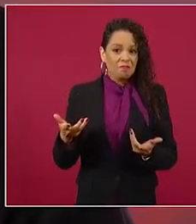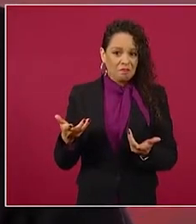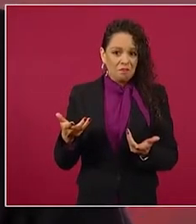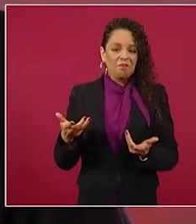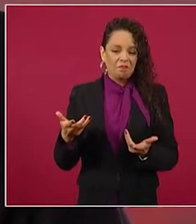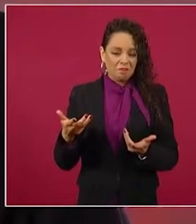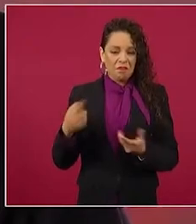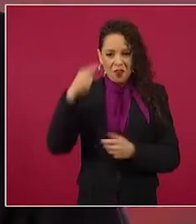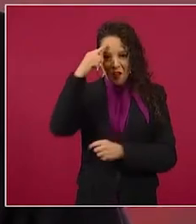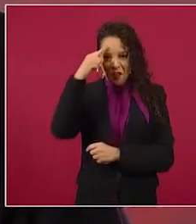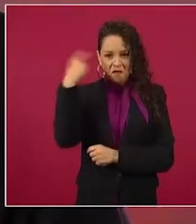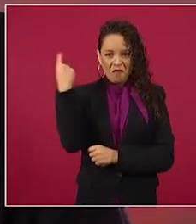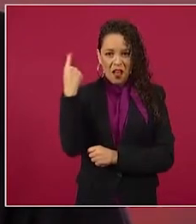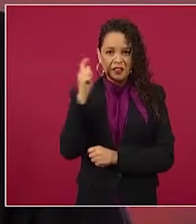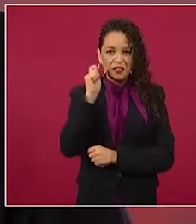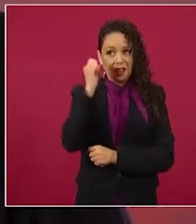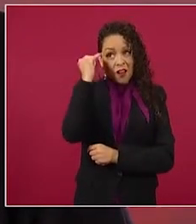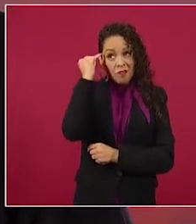inventar